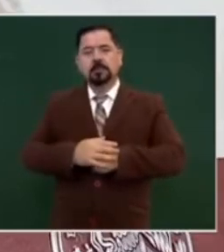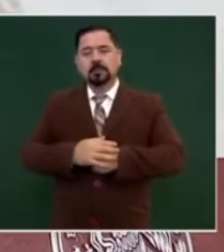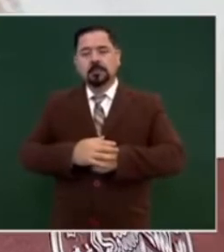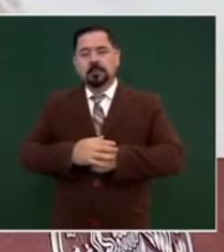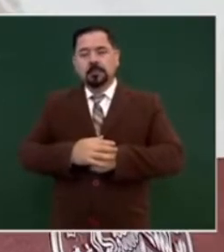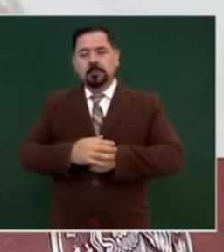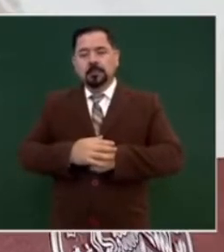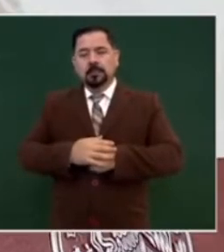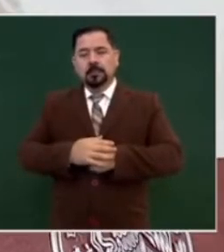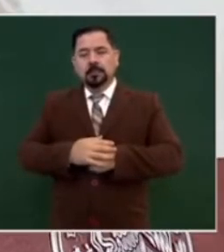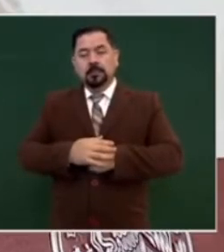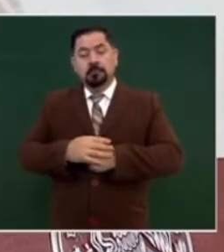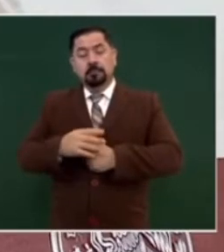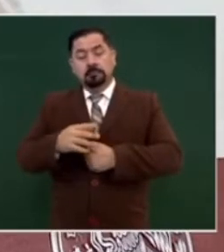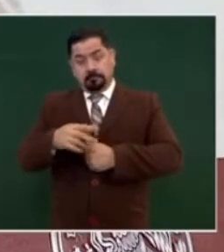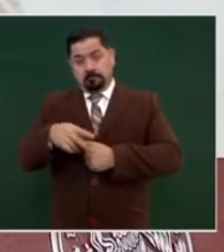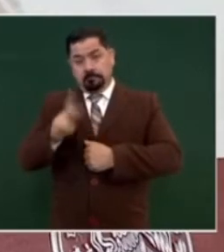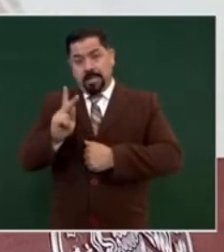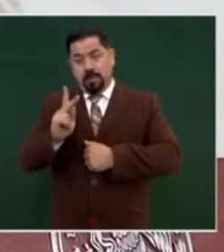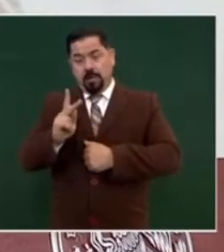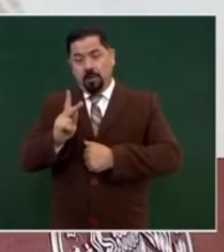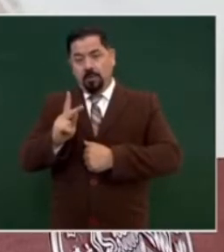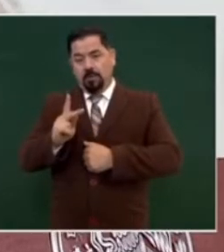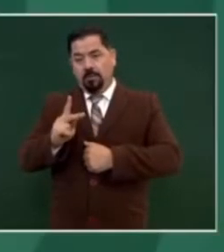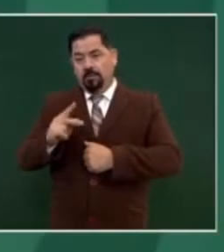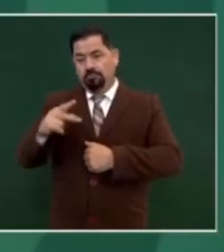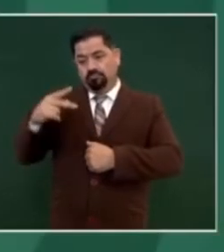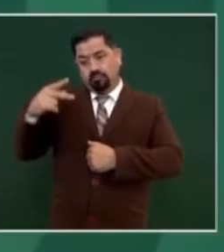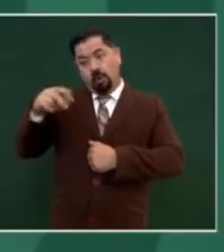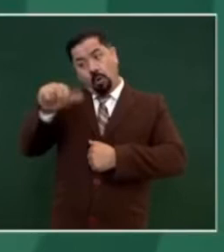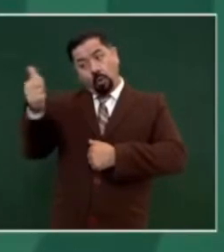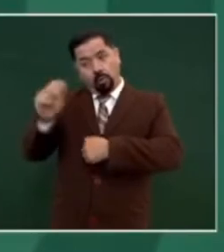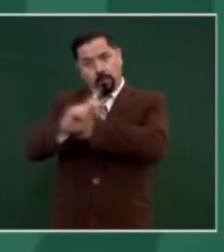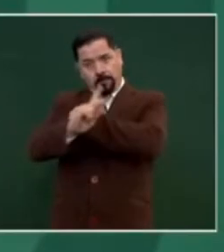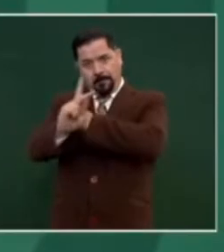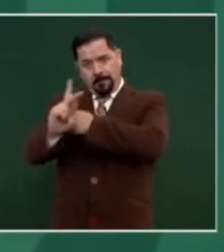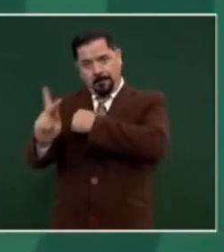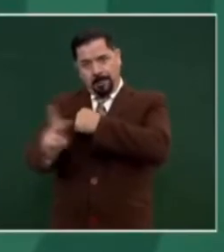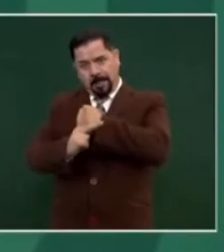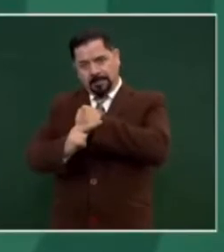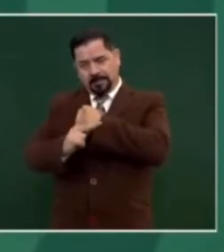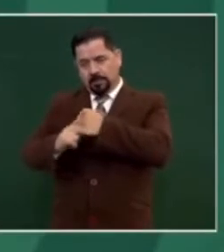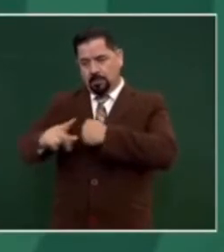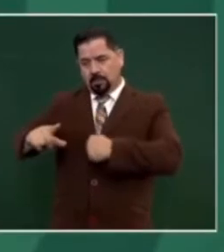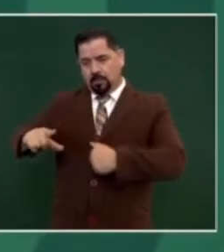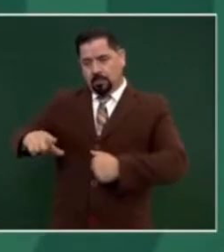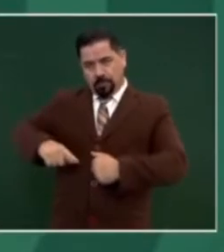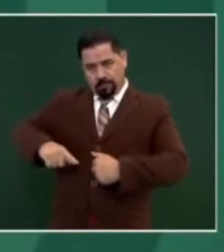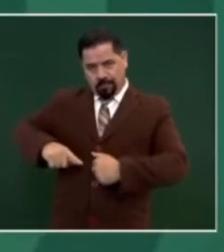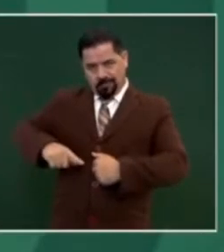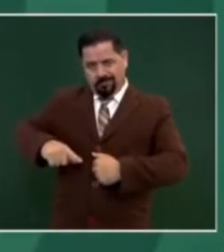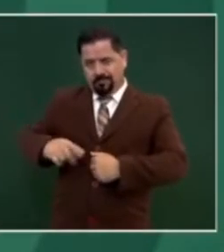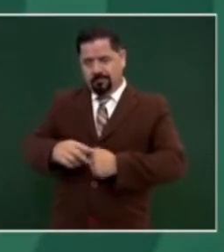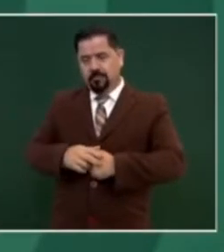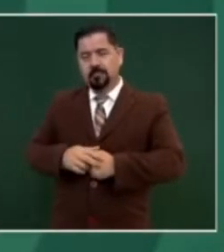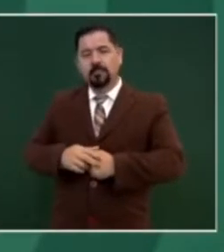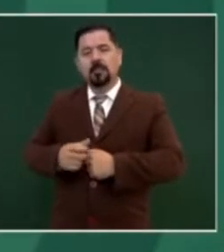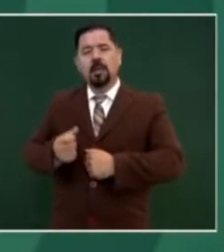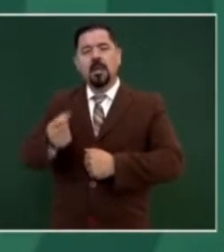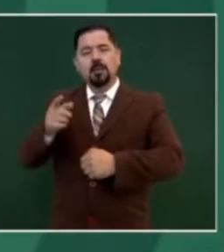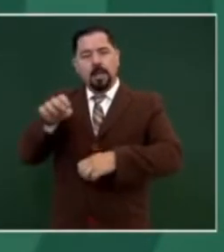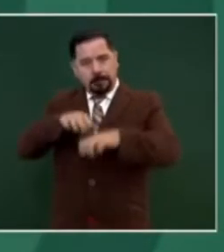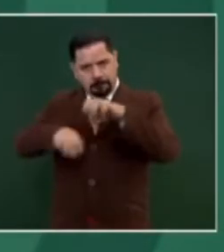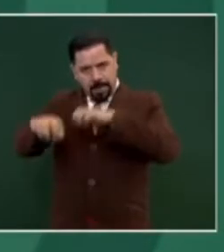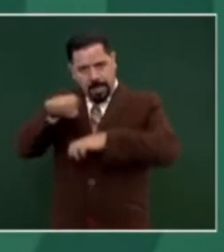de los gobiernos extranjeros en el caso de los embajadores si algunos cónsules